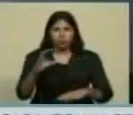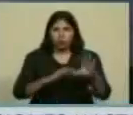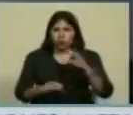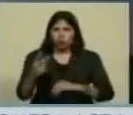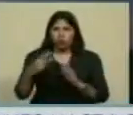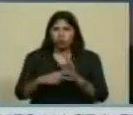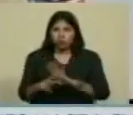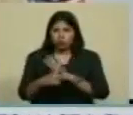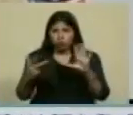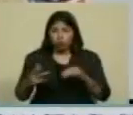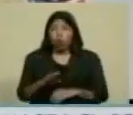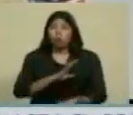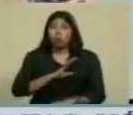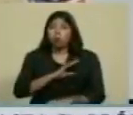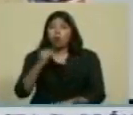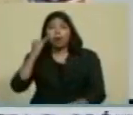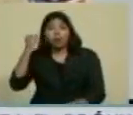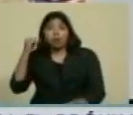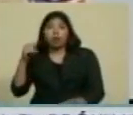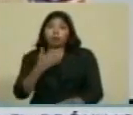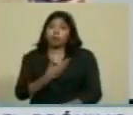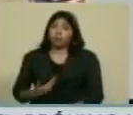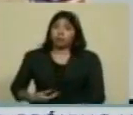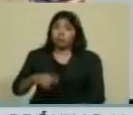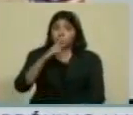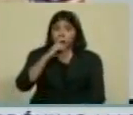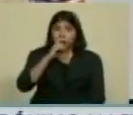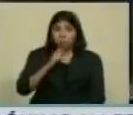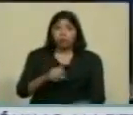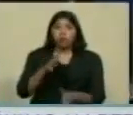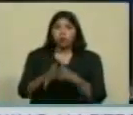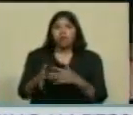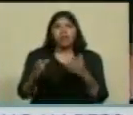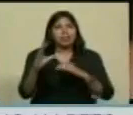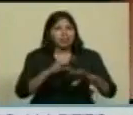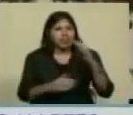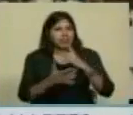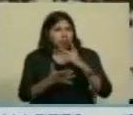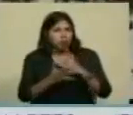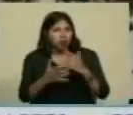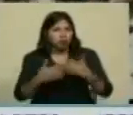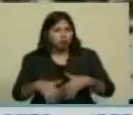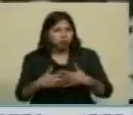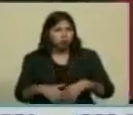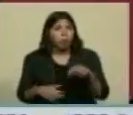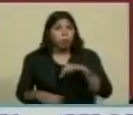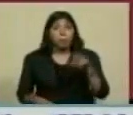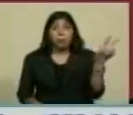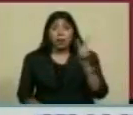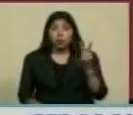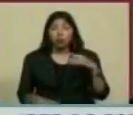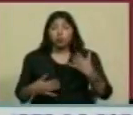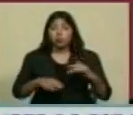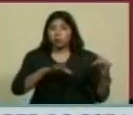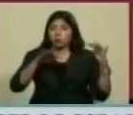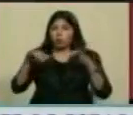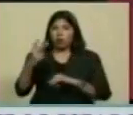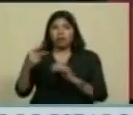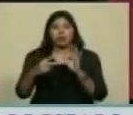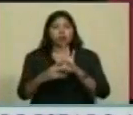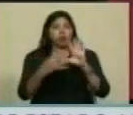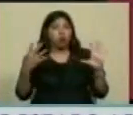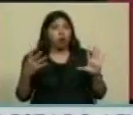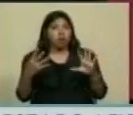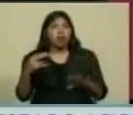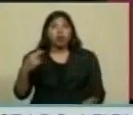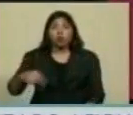económica impulsado por el presidente Nicolás Maduro Moros, el sector científico, tecnológico e industrial del país se dará cita del 29 de noviembre al